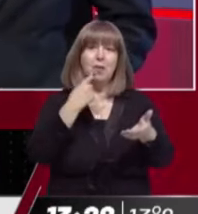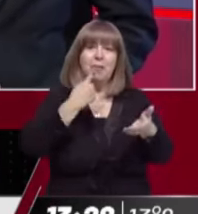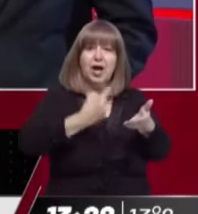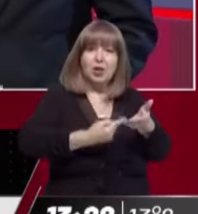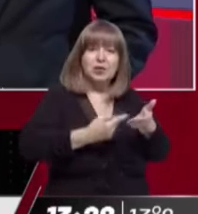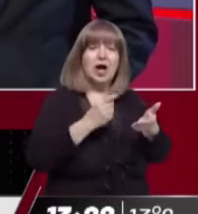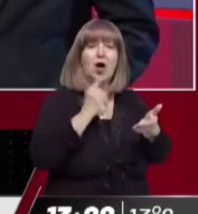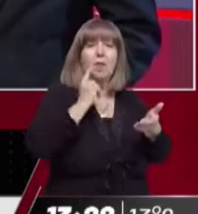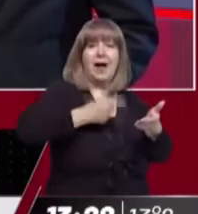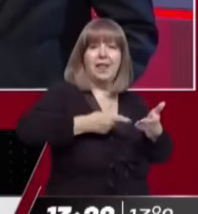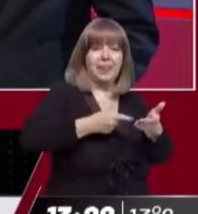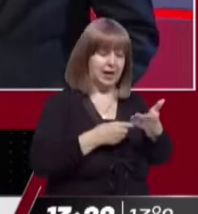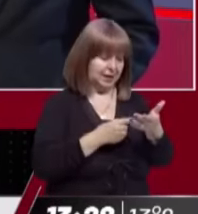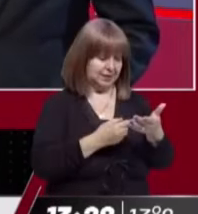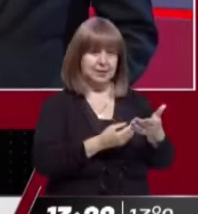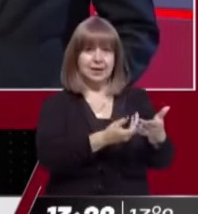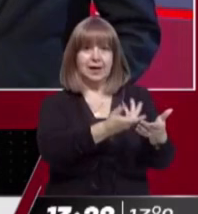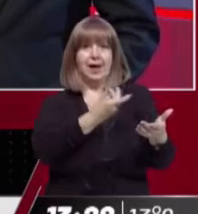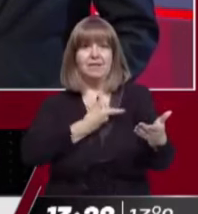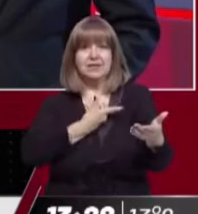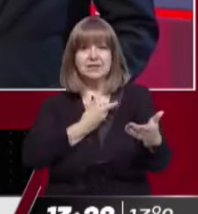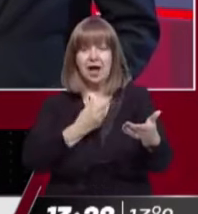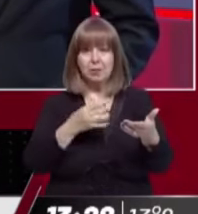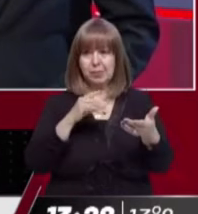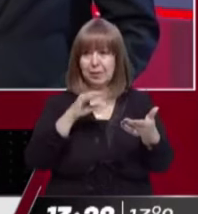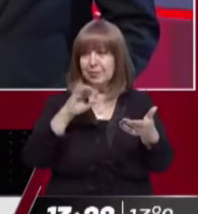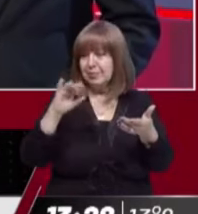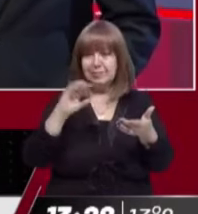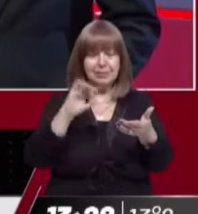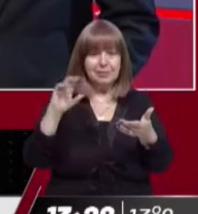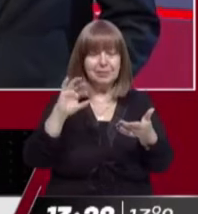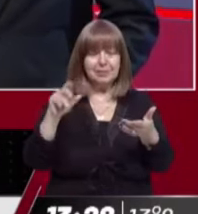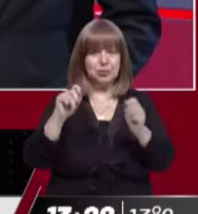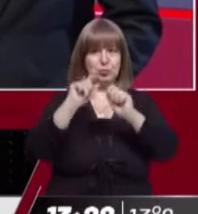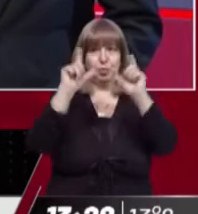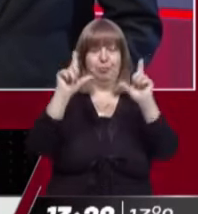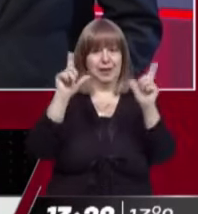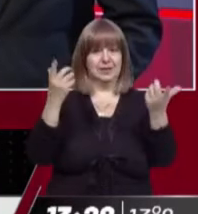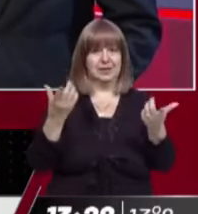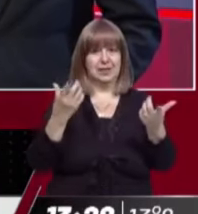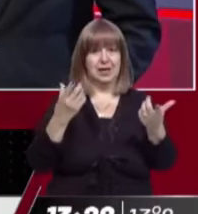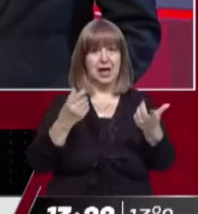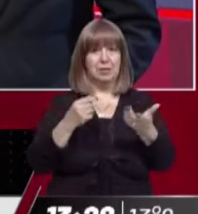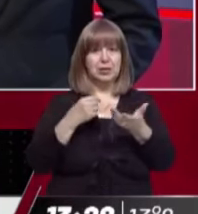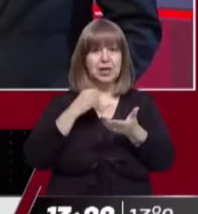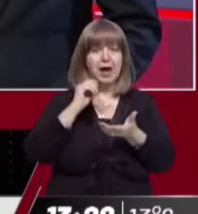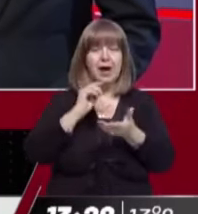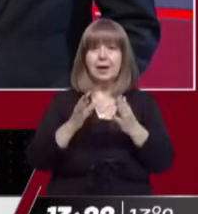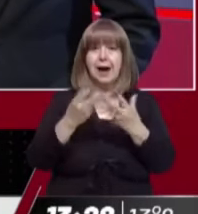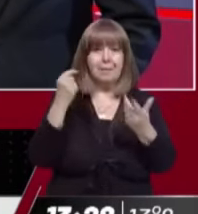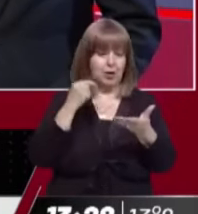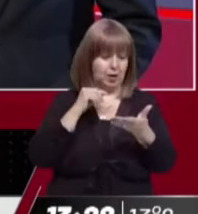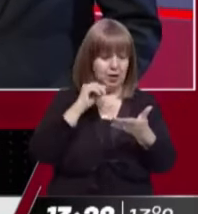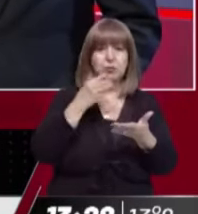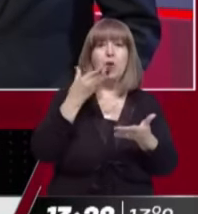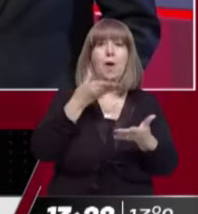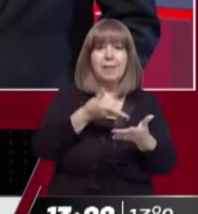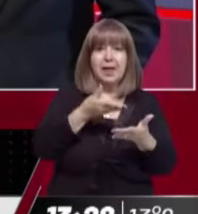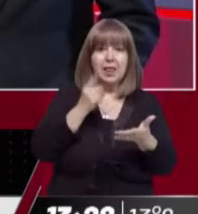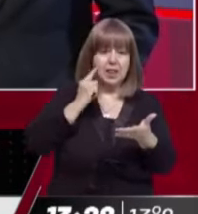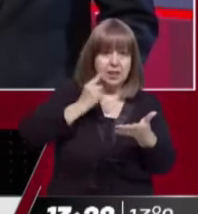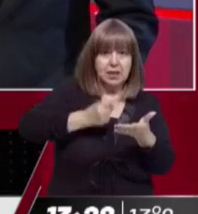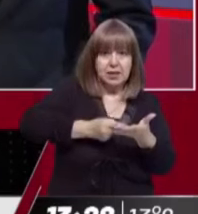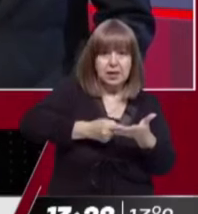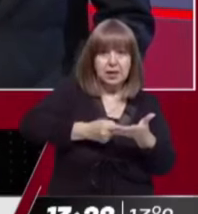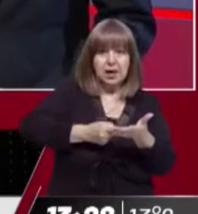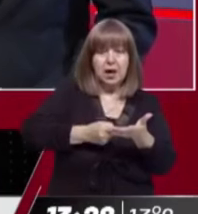manera inteligente. Yo también pienso que no. Totalmente sorprendido. La rapidez también, a ver, es todo ya. Es en tiempo inmediato. Le